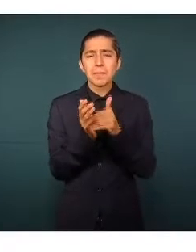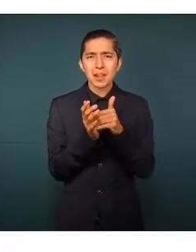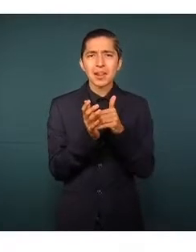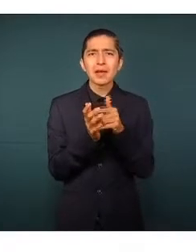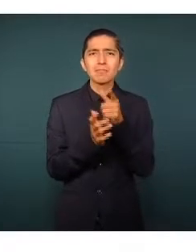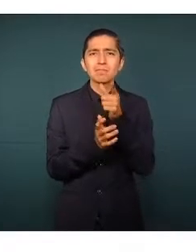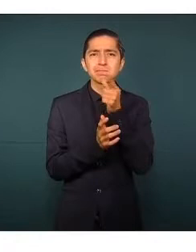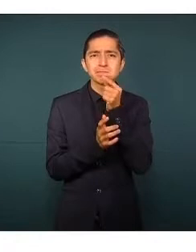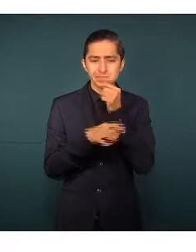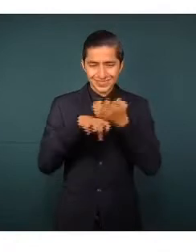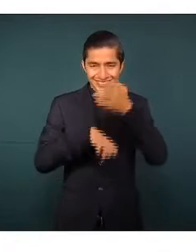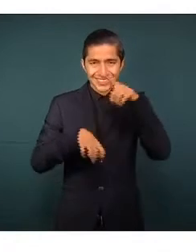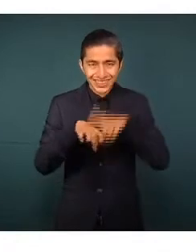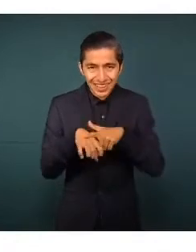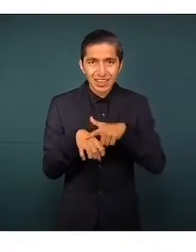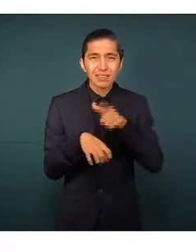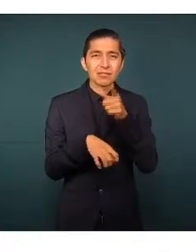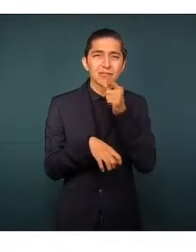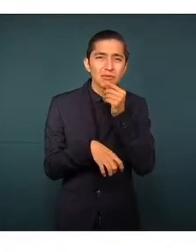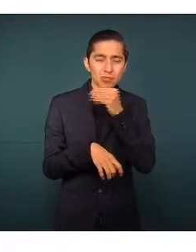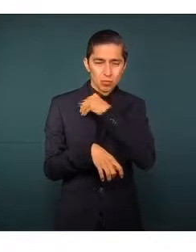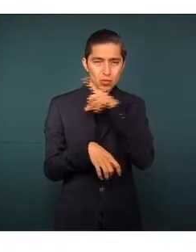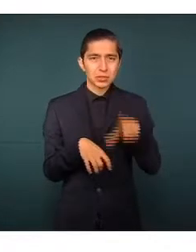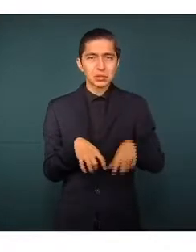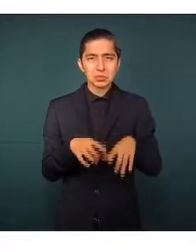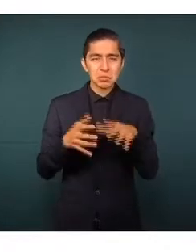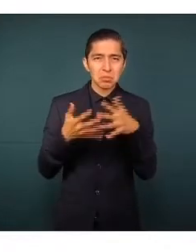efectivos entre policía estatal, policía municipal.